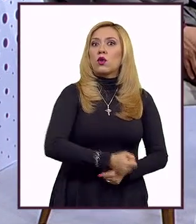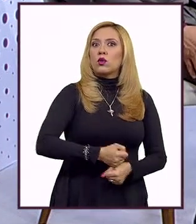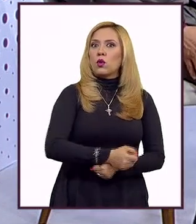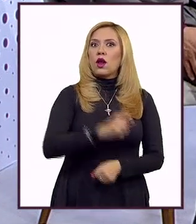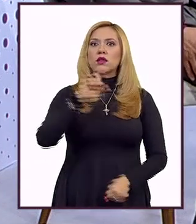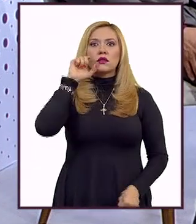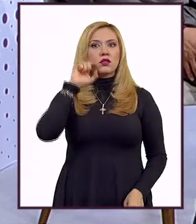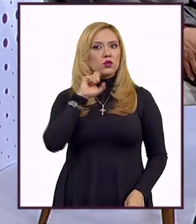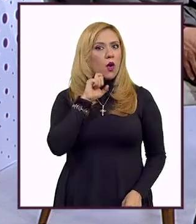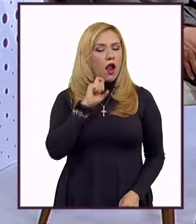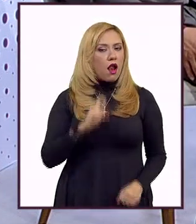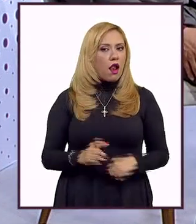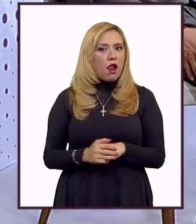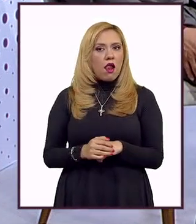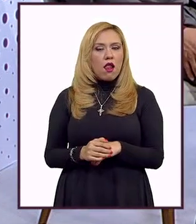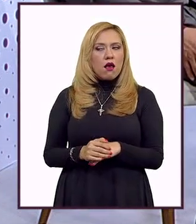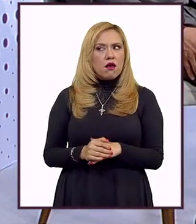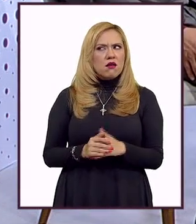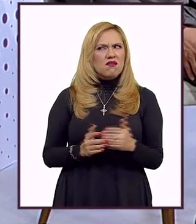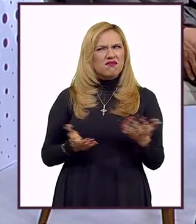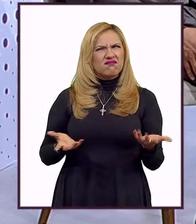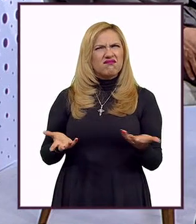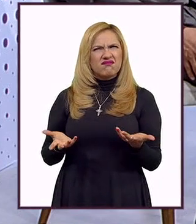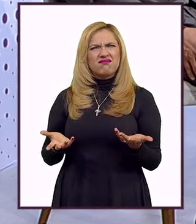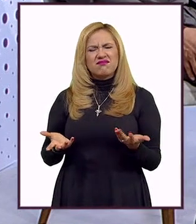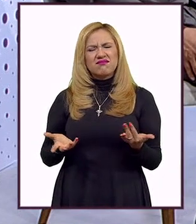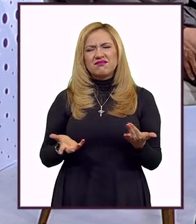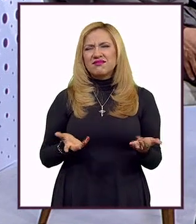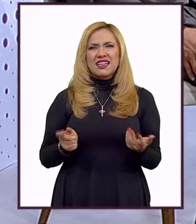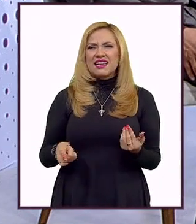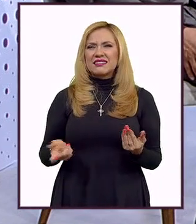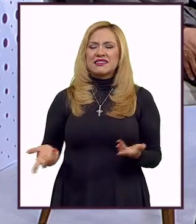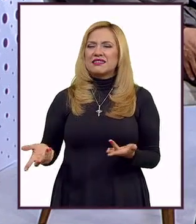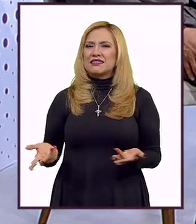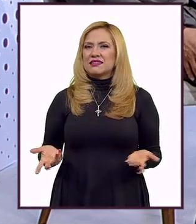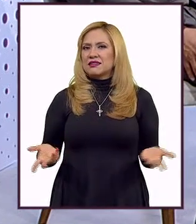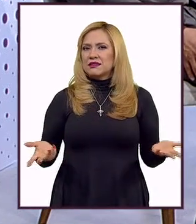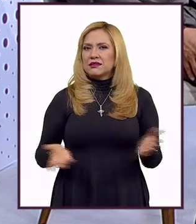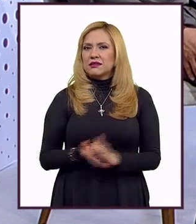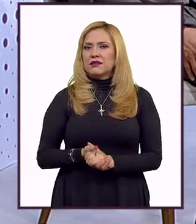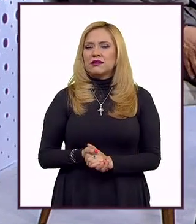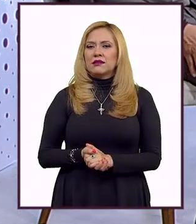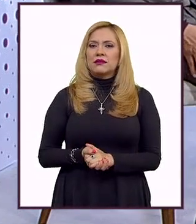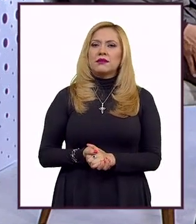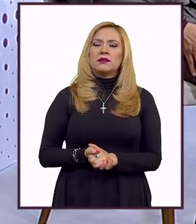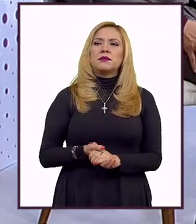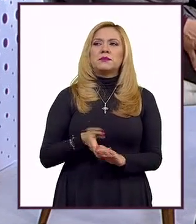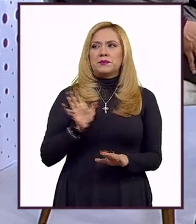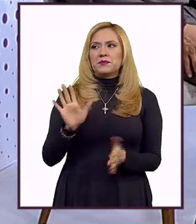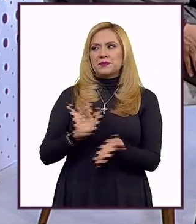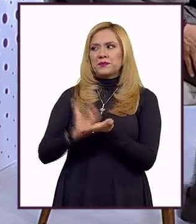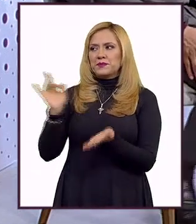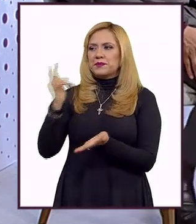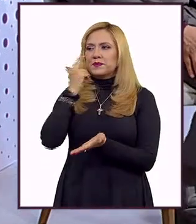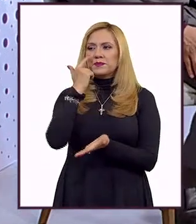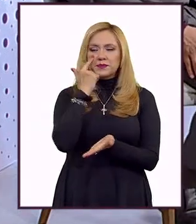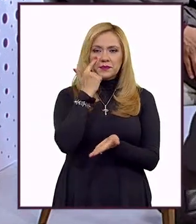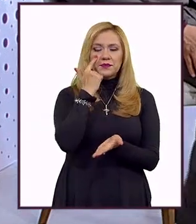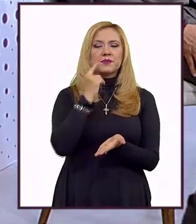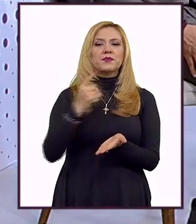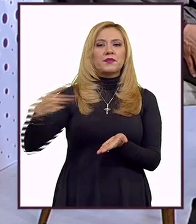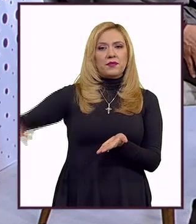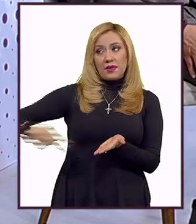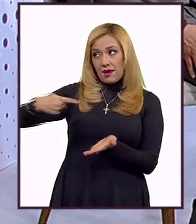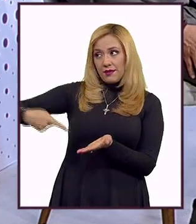Luis, ¿cuál es la implicación de hablar de tortura sexual? Sí, gracias por la